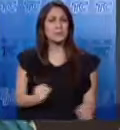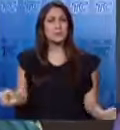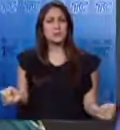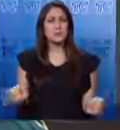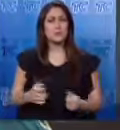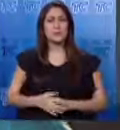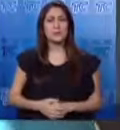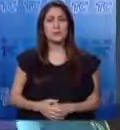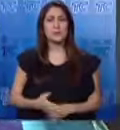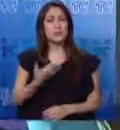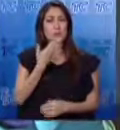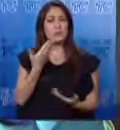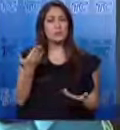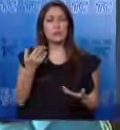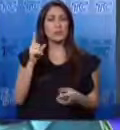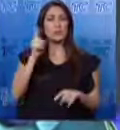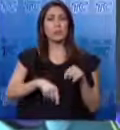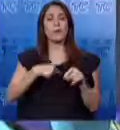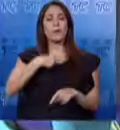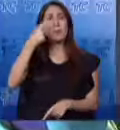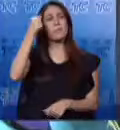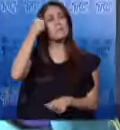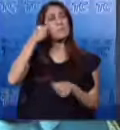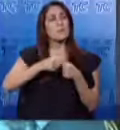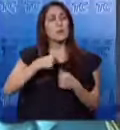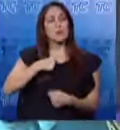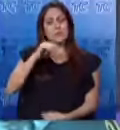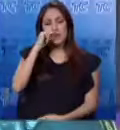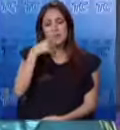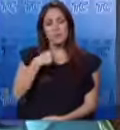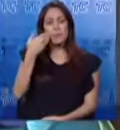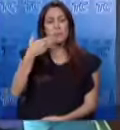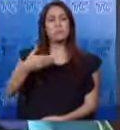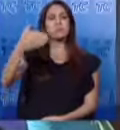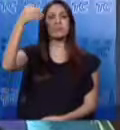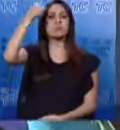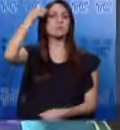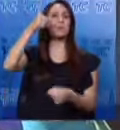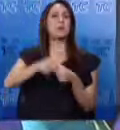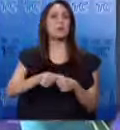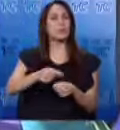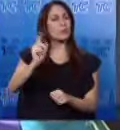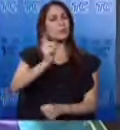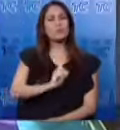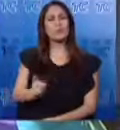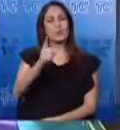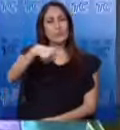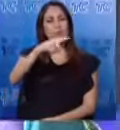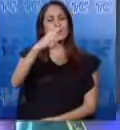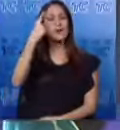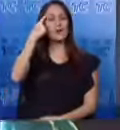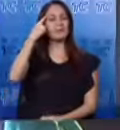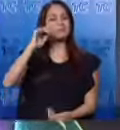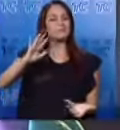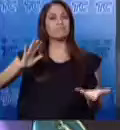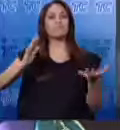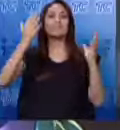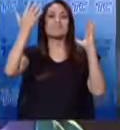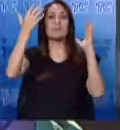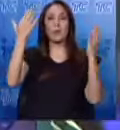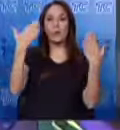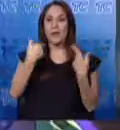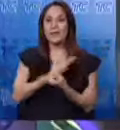impronta que se deja no se borra jamás. A poner todos un esfuerzo adicional por ello.